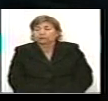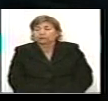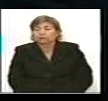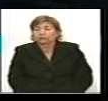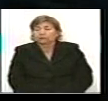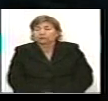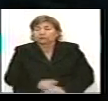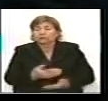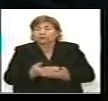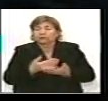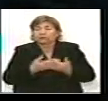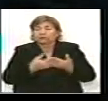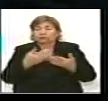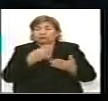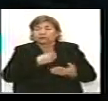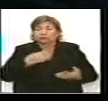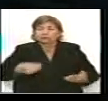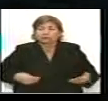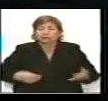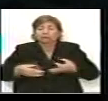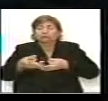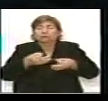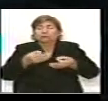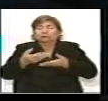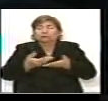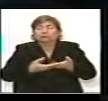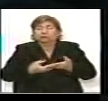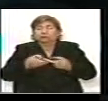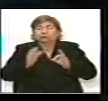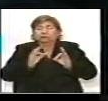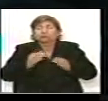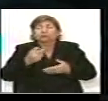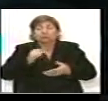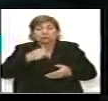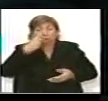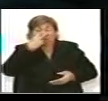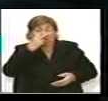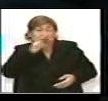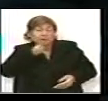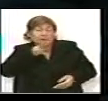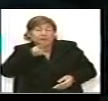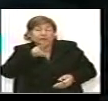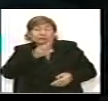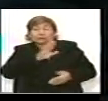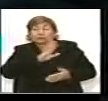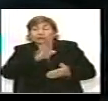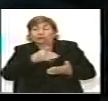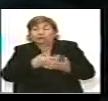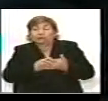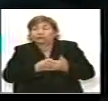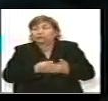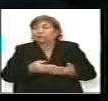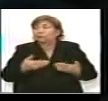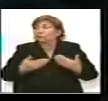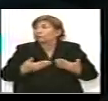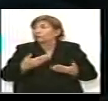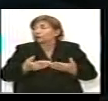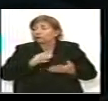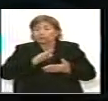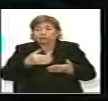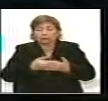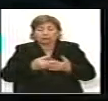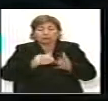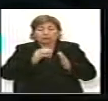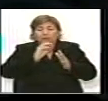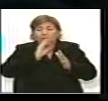Este es el portal de transparencia del Ministerio de Economía y Finanzas. Ahí se puede visualizar, en la parte derecha está toda la red de... Están todas las